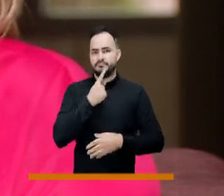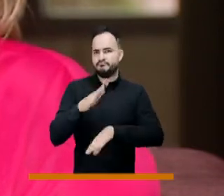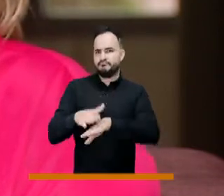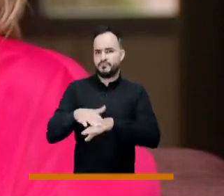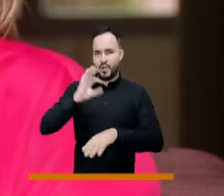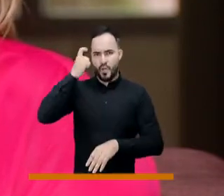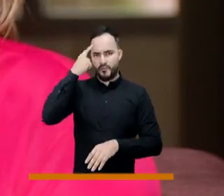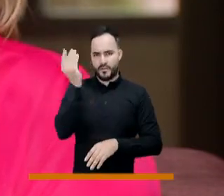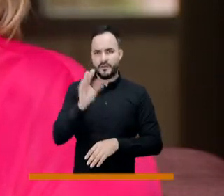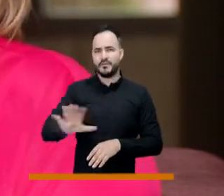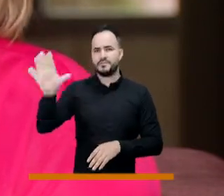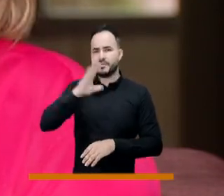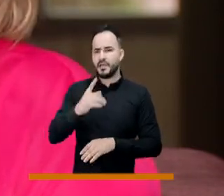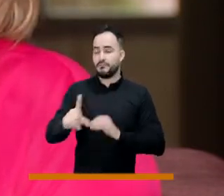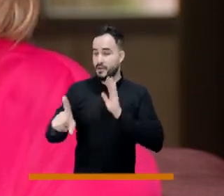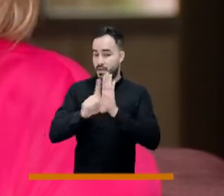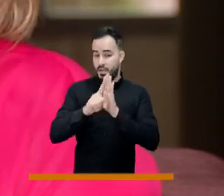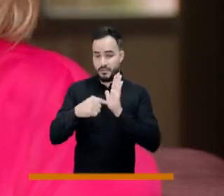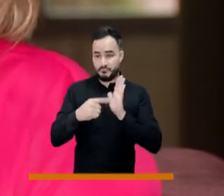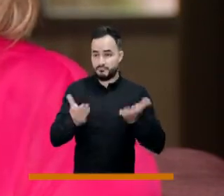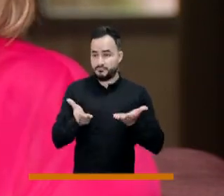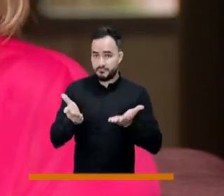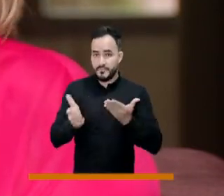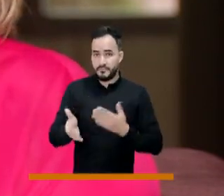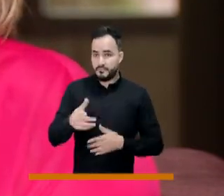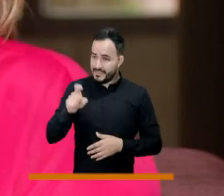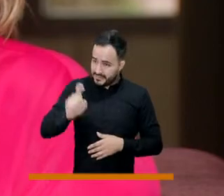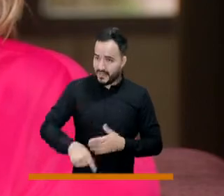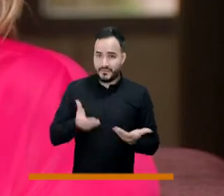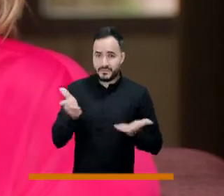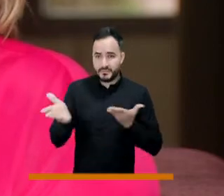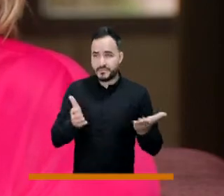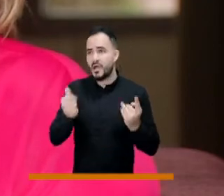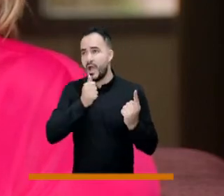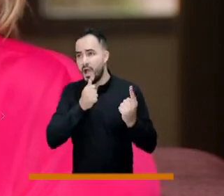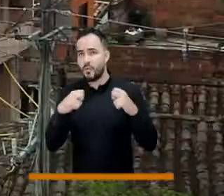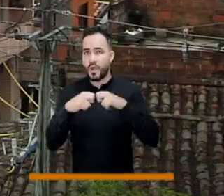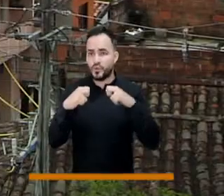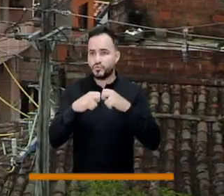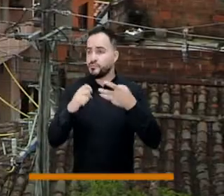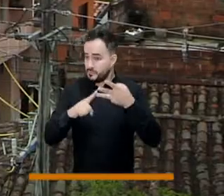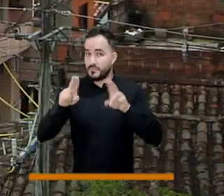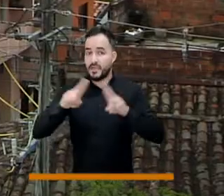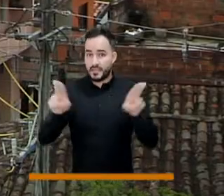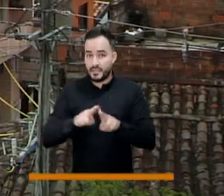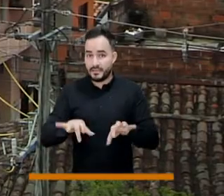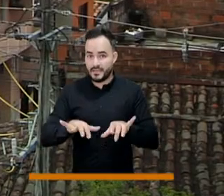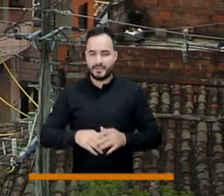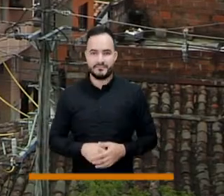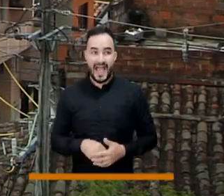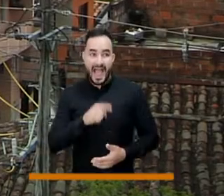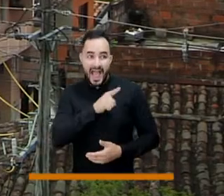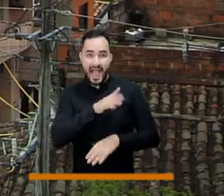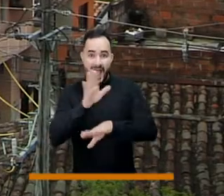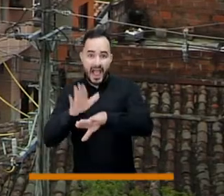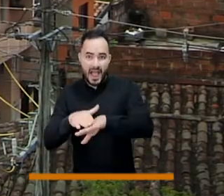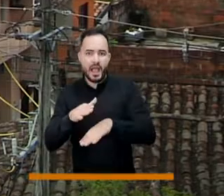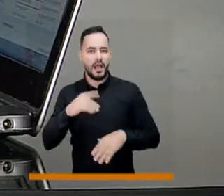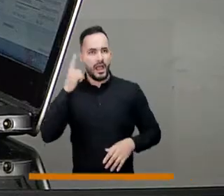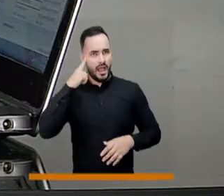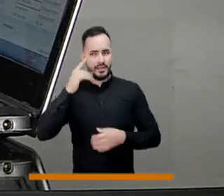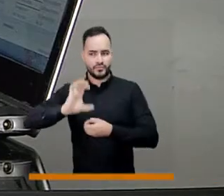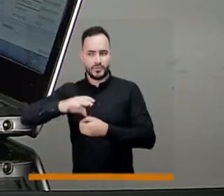fue aprobado como un servicio esencial. A partir de ahí se puede empezar a pensar en la ciudad de Medellín en un mínimo